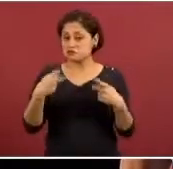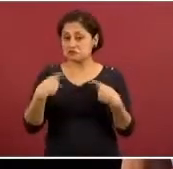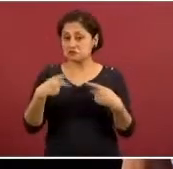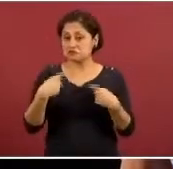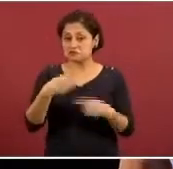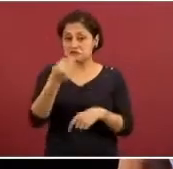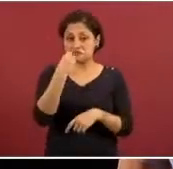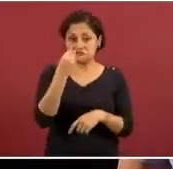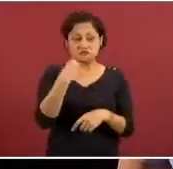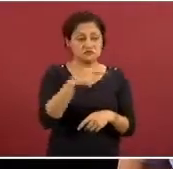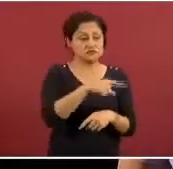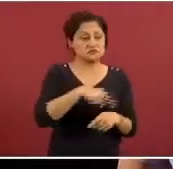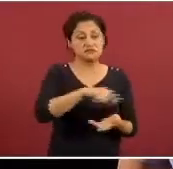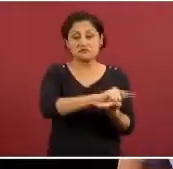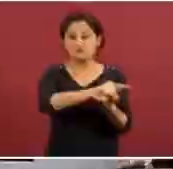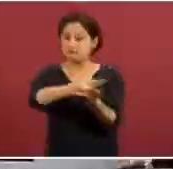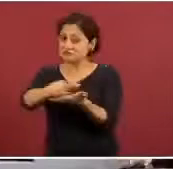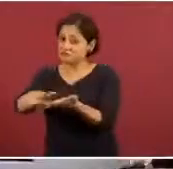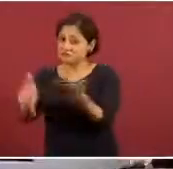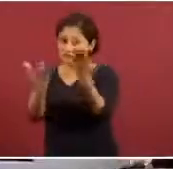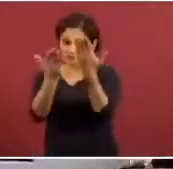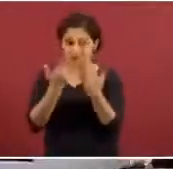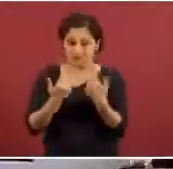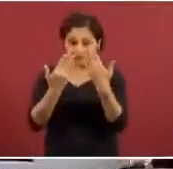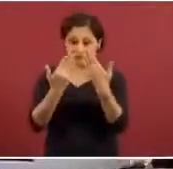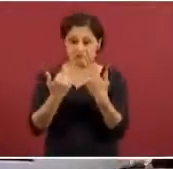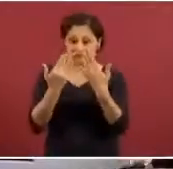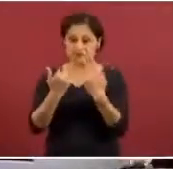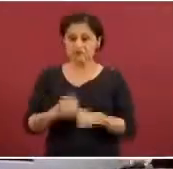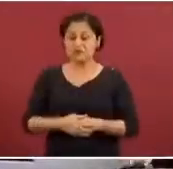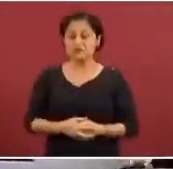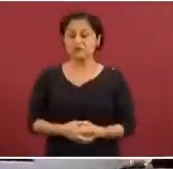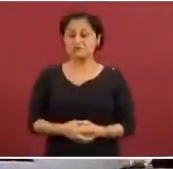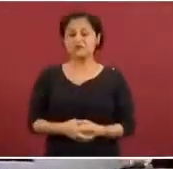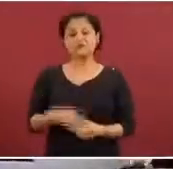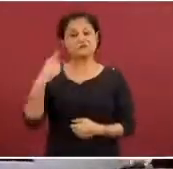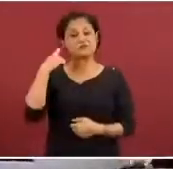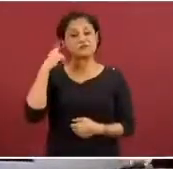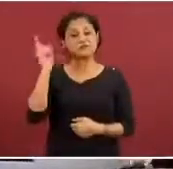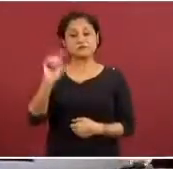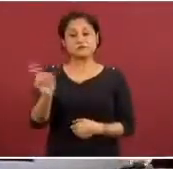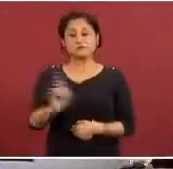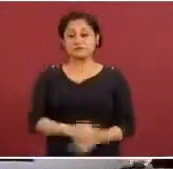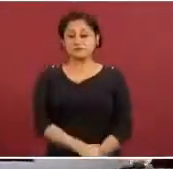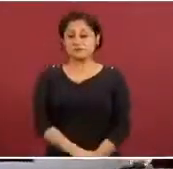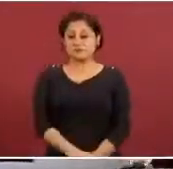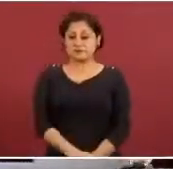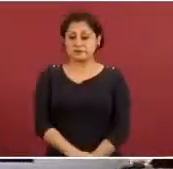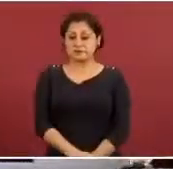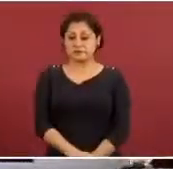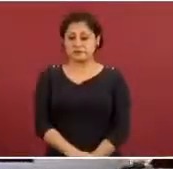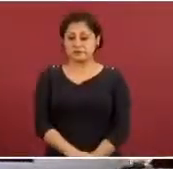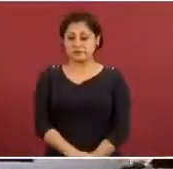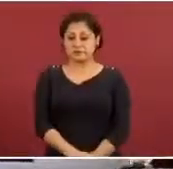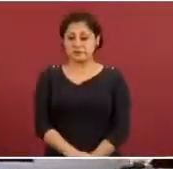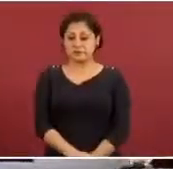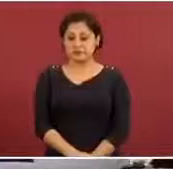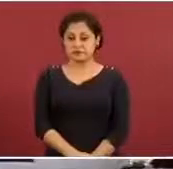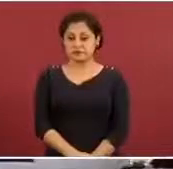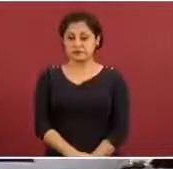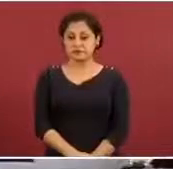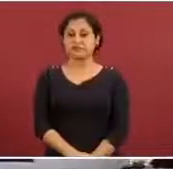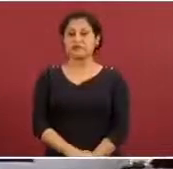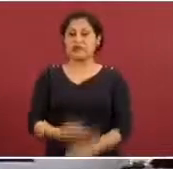alimentos, no hay ninguna regulación, la gente va, si le dicen, ¿te vas ahí? No, pues no me voy a ir, no pasa nada. Entonces, ese es un